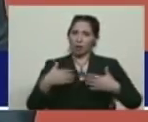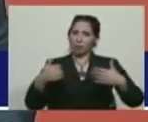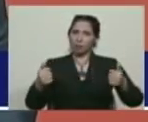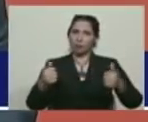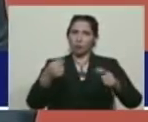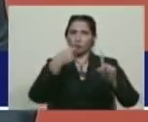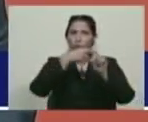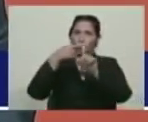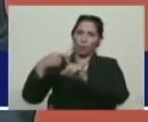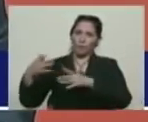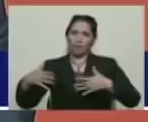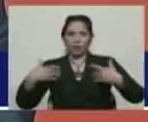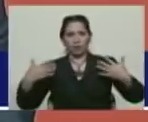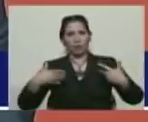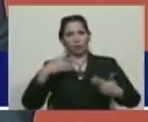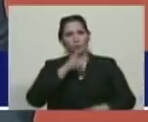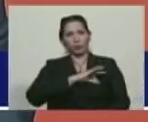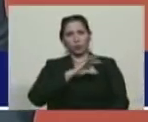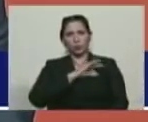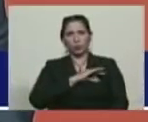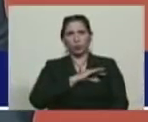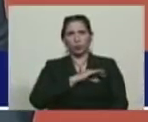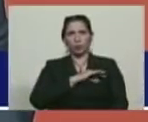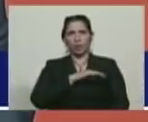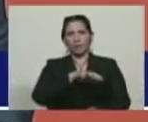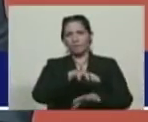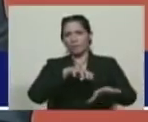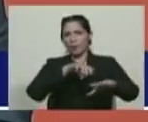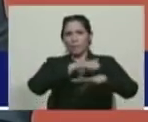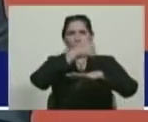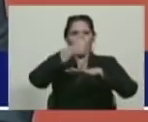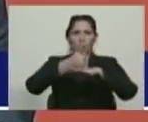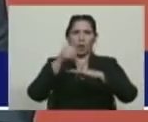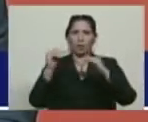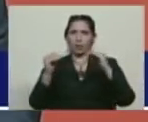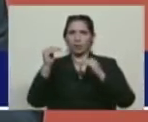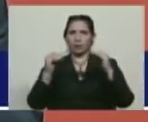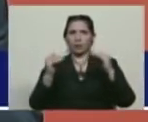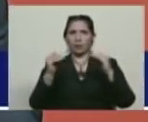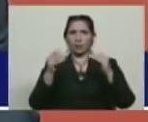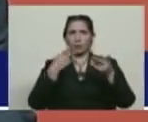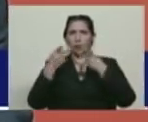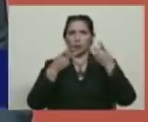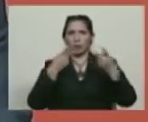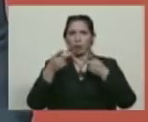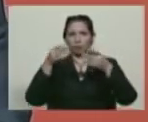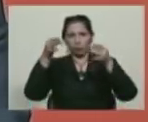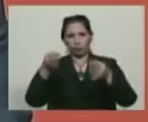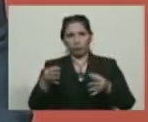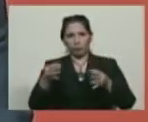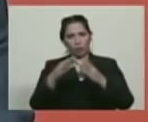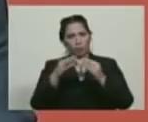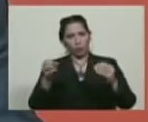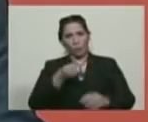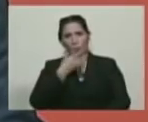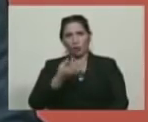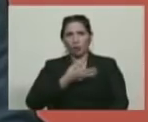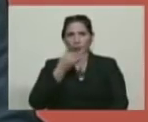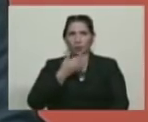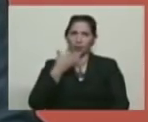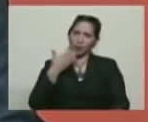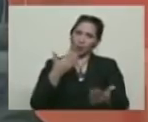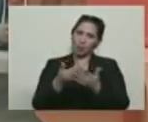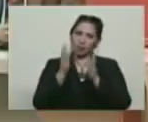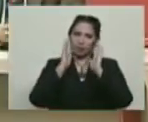felicidad social y la mayor suma de estabilidad política posible a todos muy buenas tardes y muchas